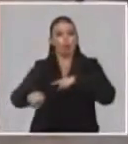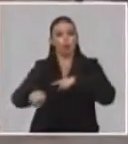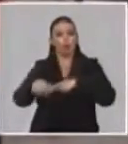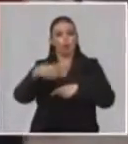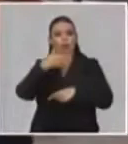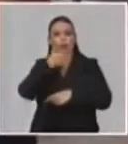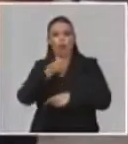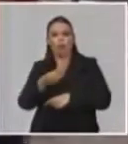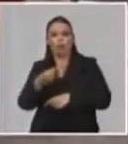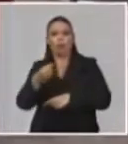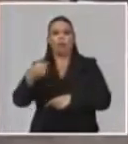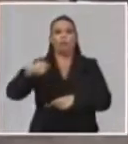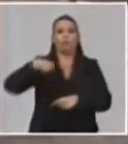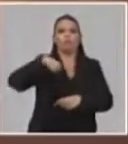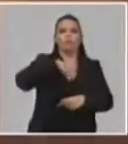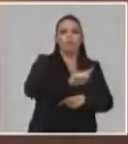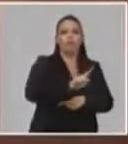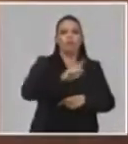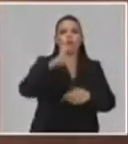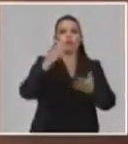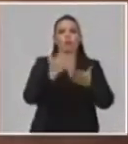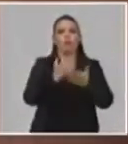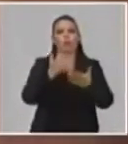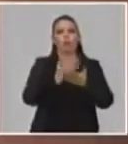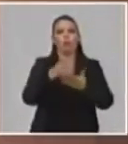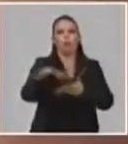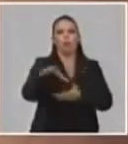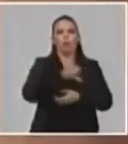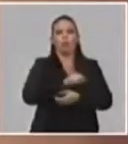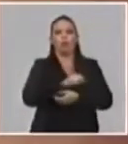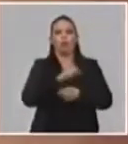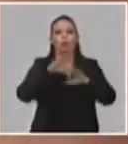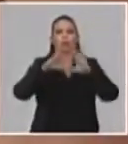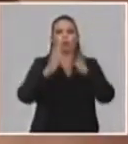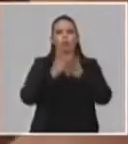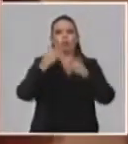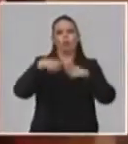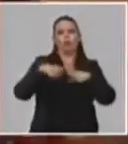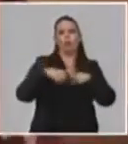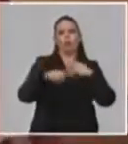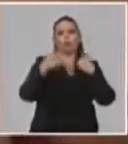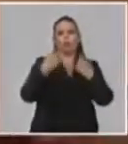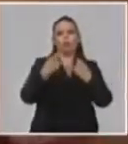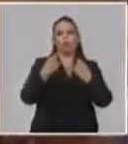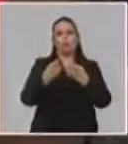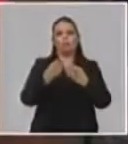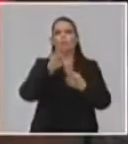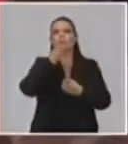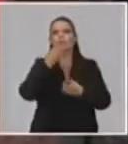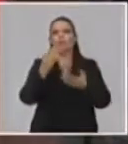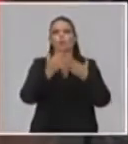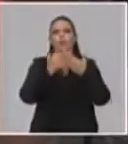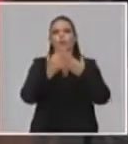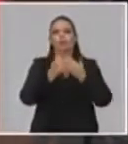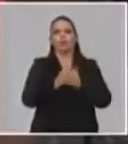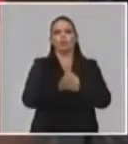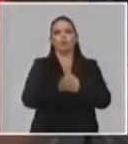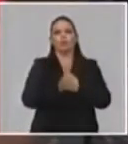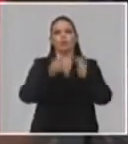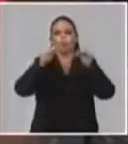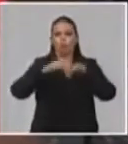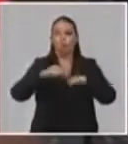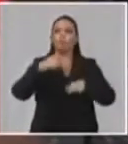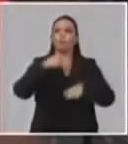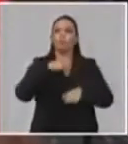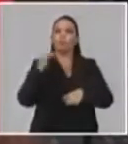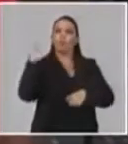al centro para consultar los volúmenes disponibles y realizar la investigación necesaria. Hoy vine a la biblioteca para consultar